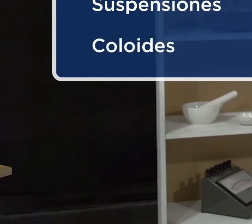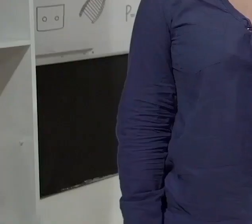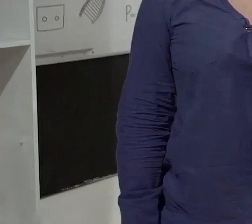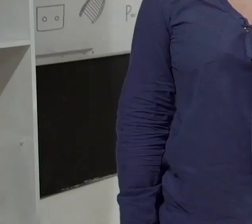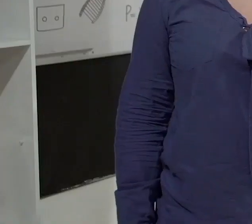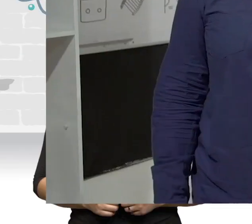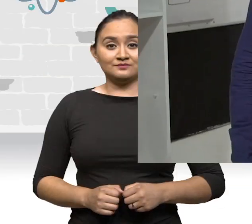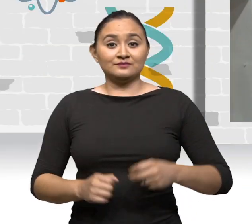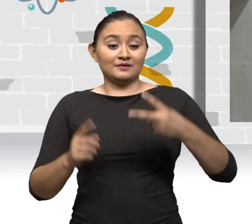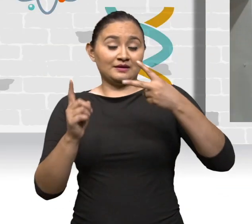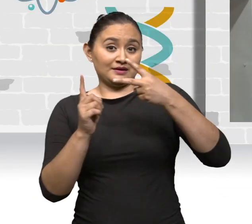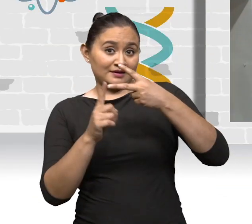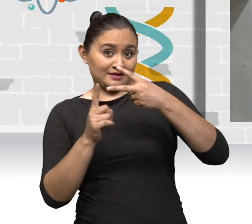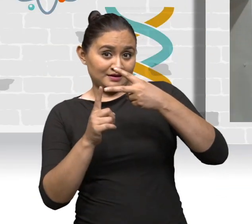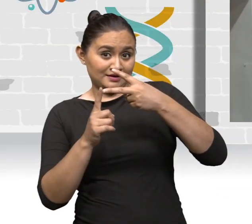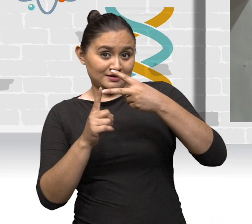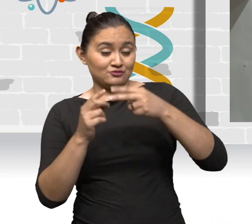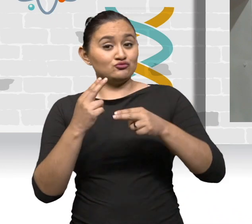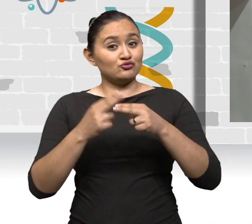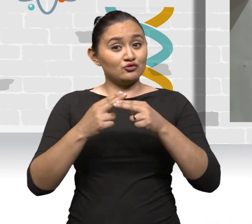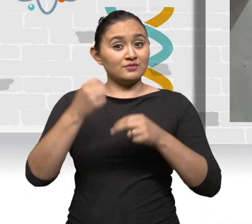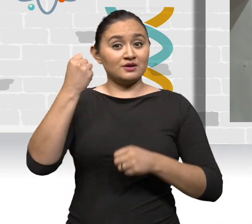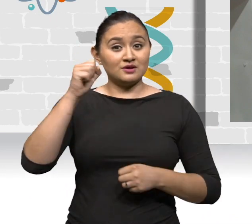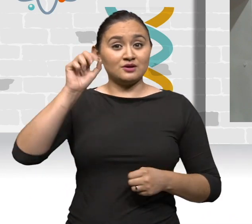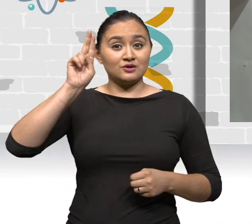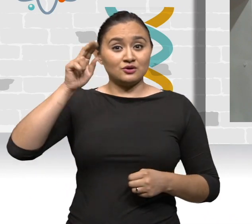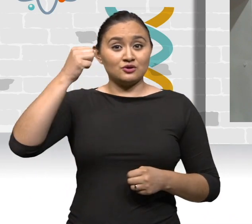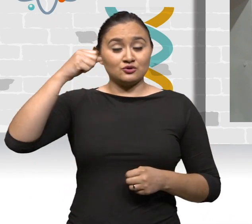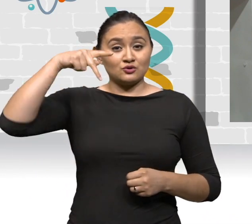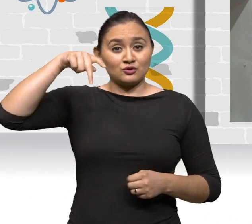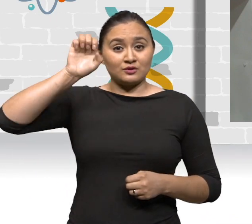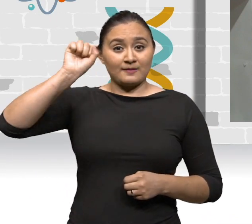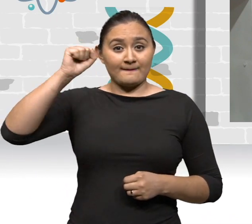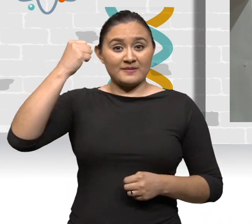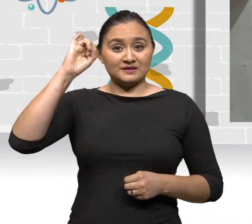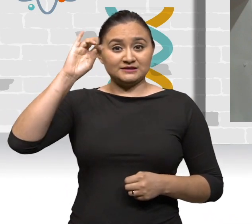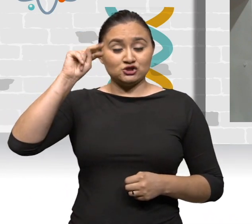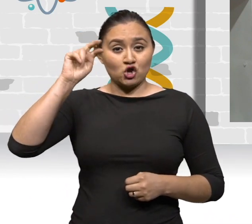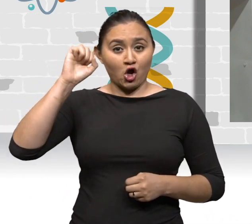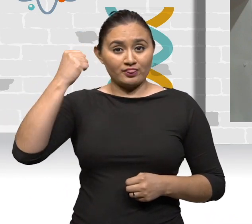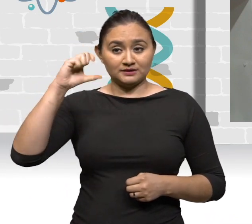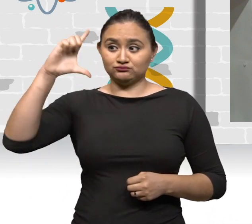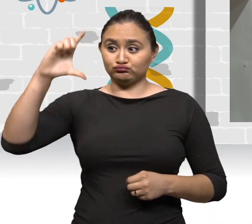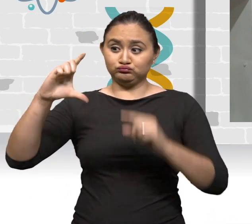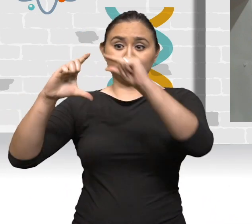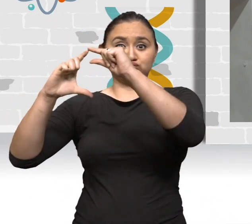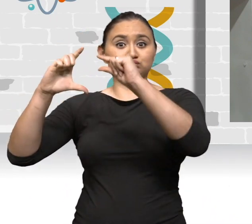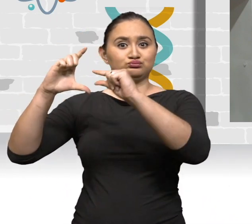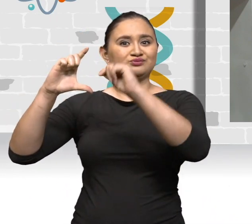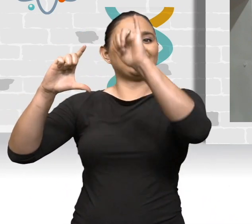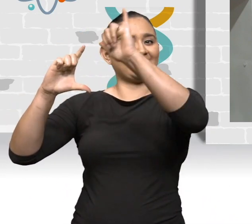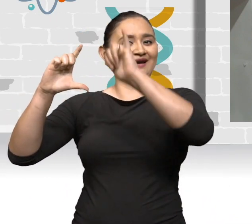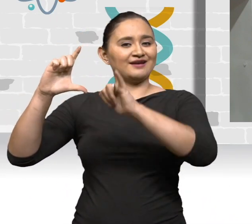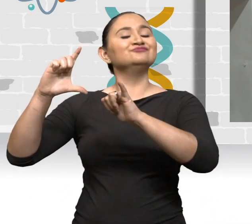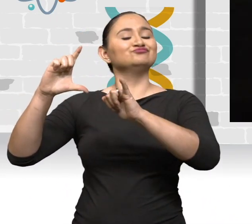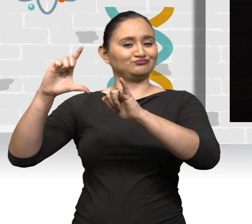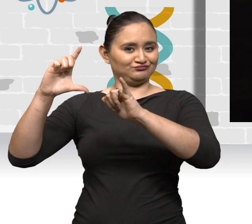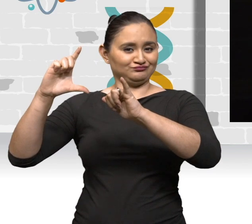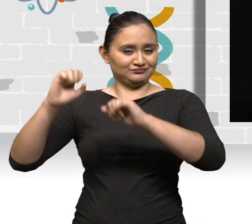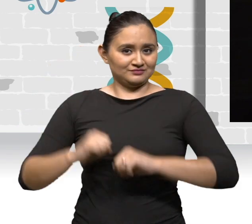intermedio. Las suspensiones se caracterizan por ser turbias, sedimentar en reposo y ser separadas por